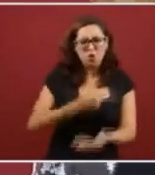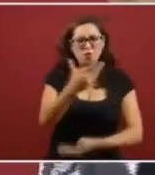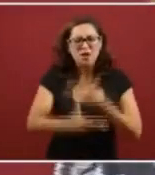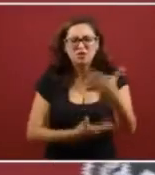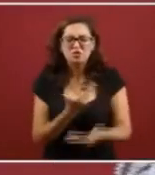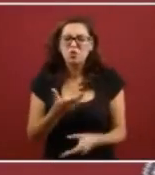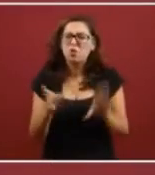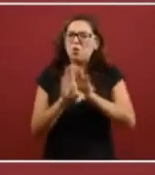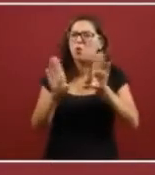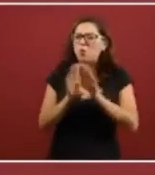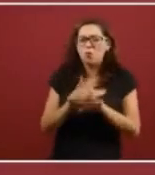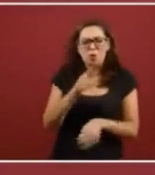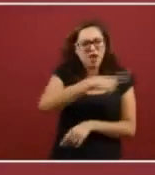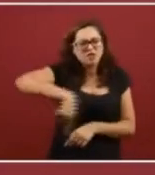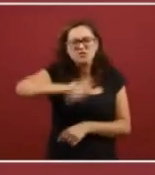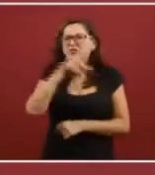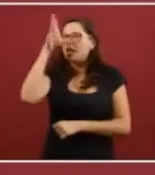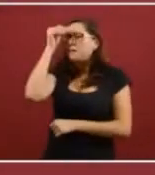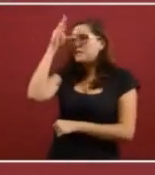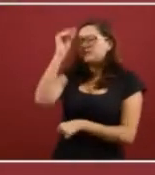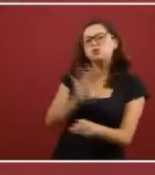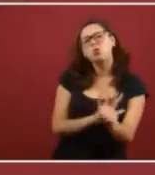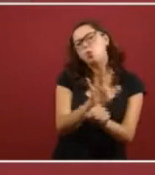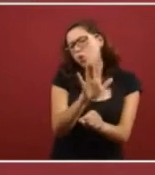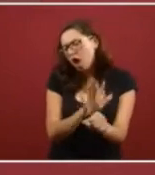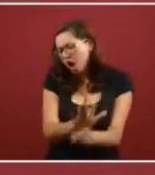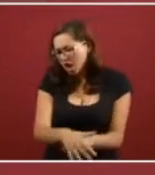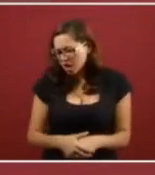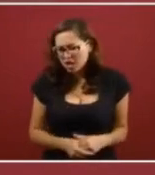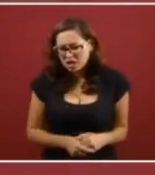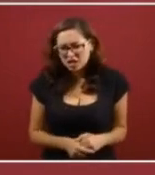escuelas? From what schools?